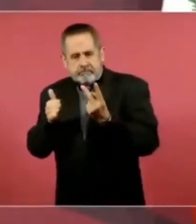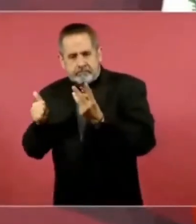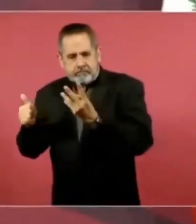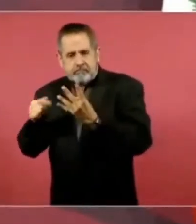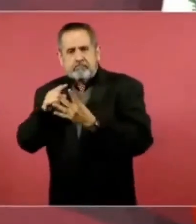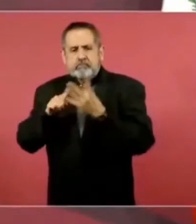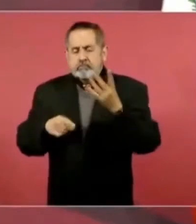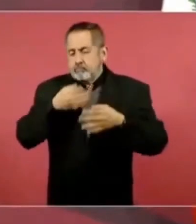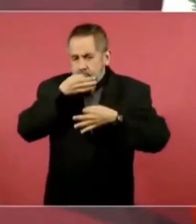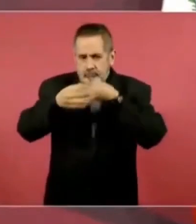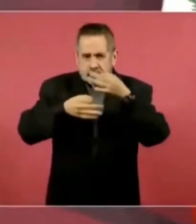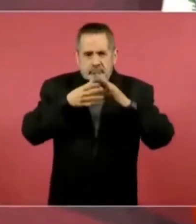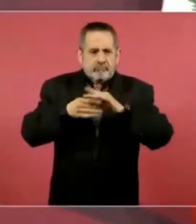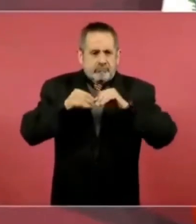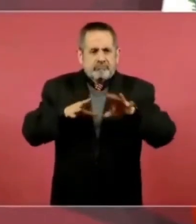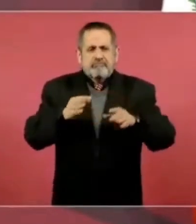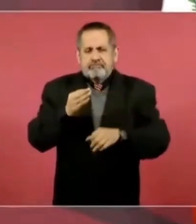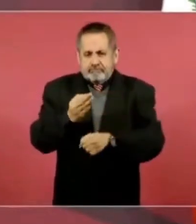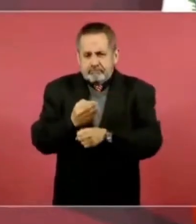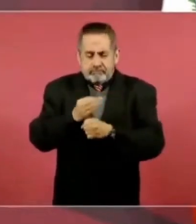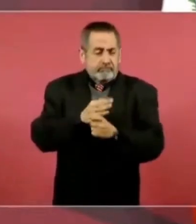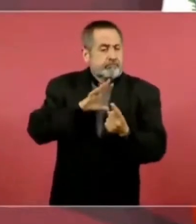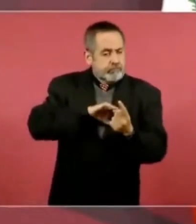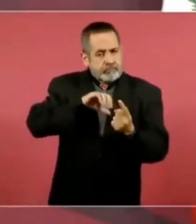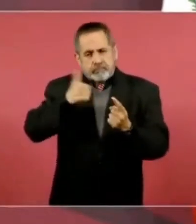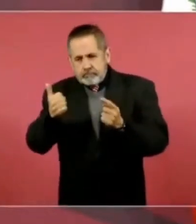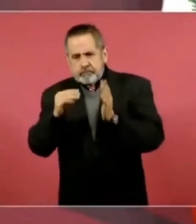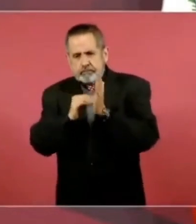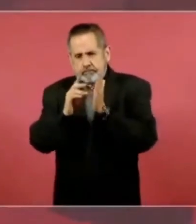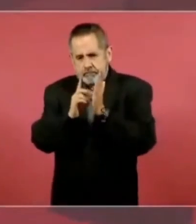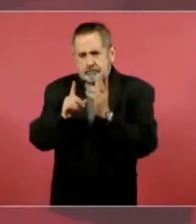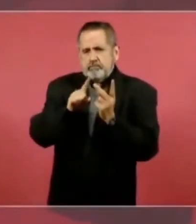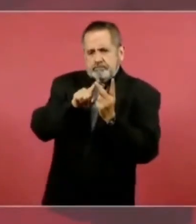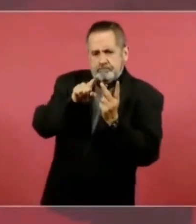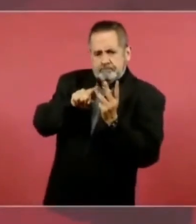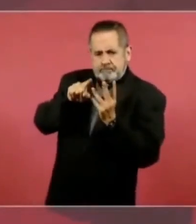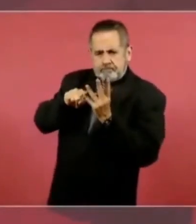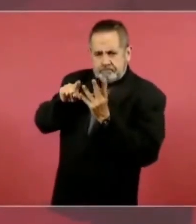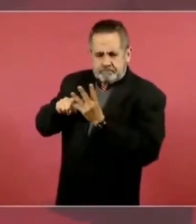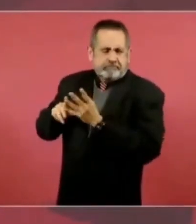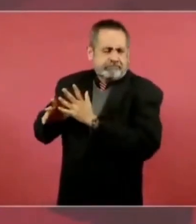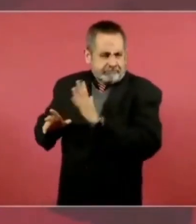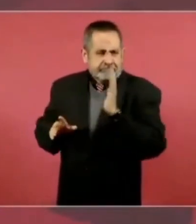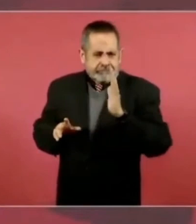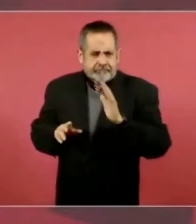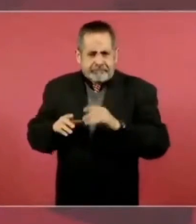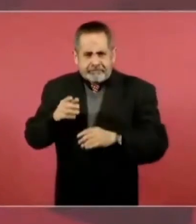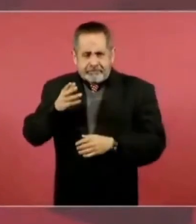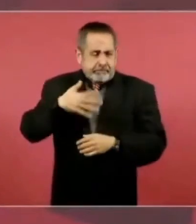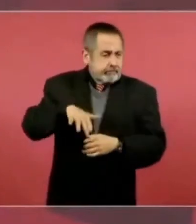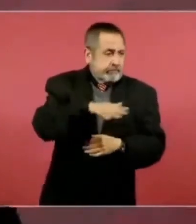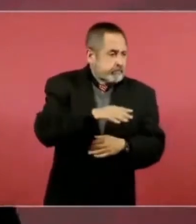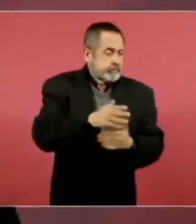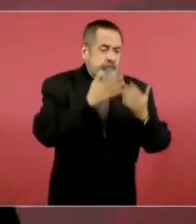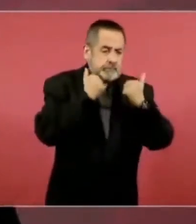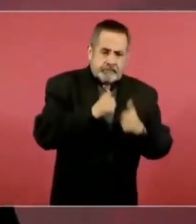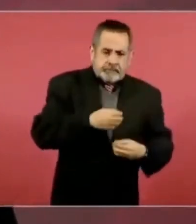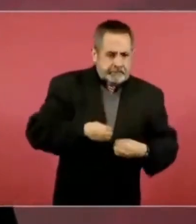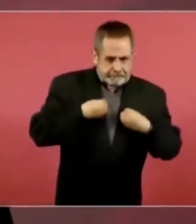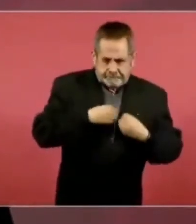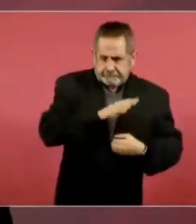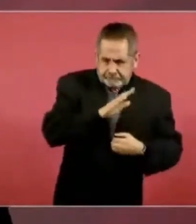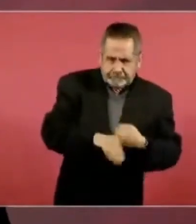Quiero informarles que efectivamente estamos con otros métodos de búsqueda, búsqueda sin vida y